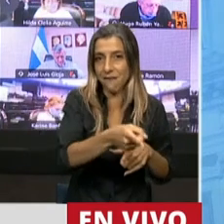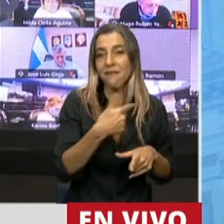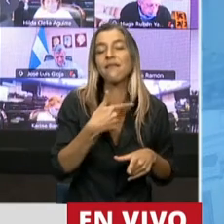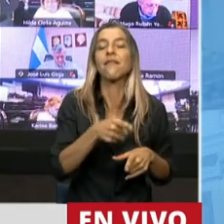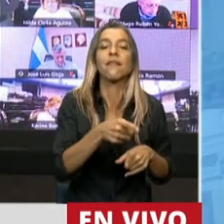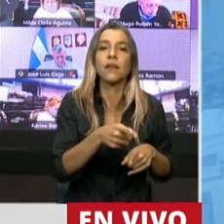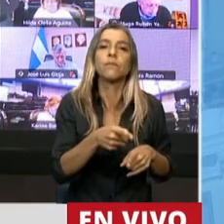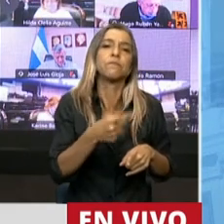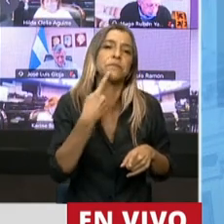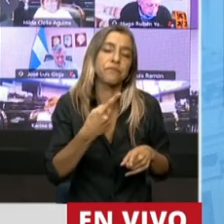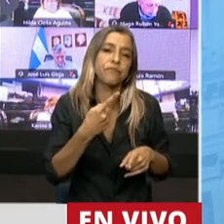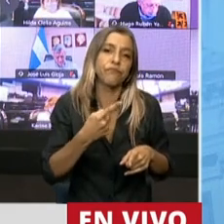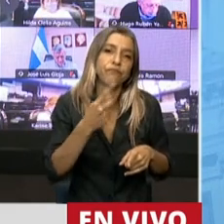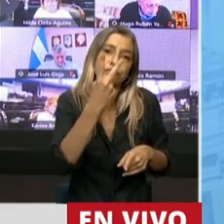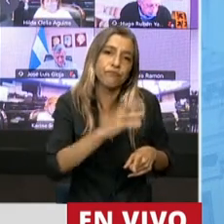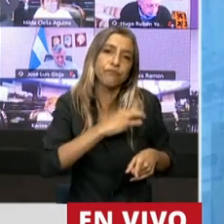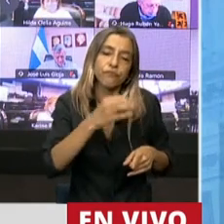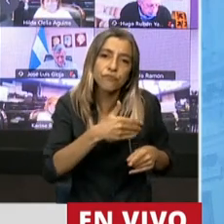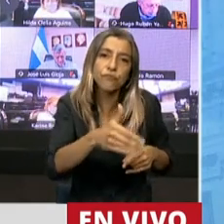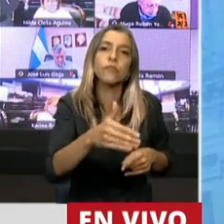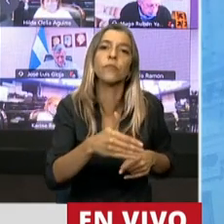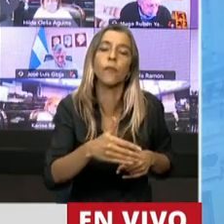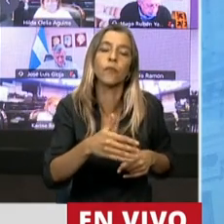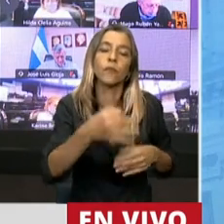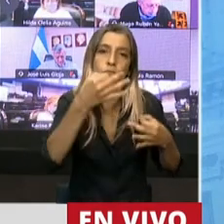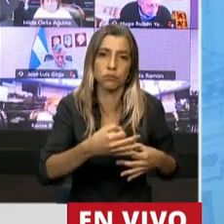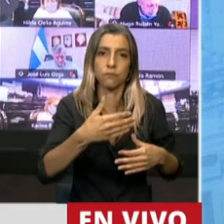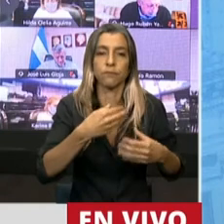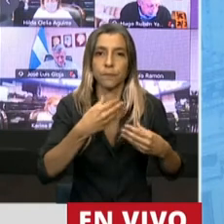para que se concrete, ahí puede ser que se produzca